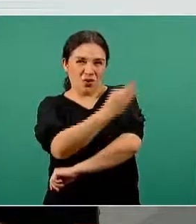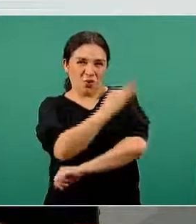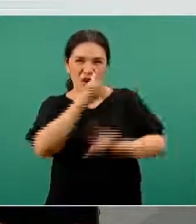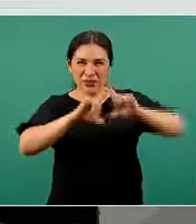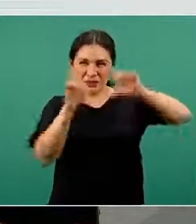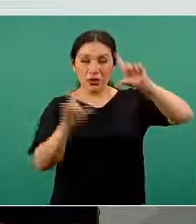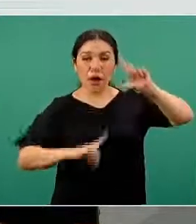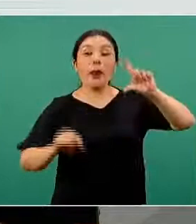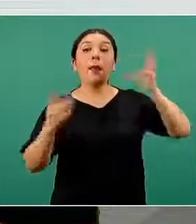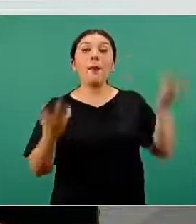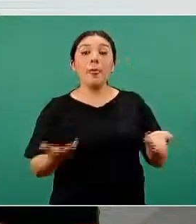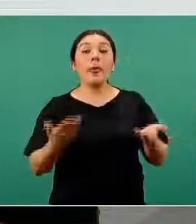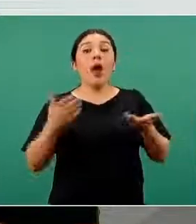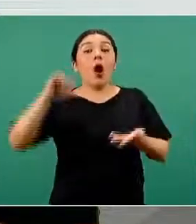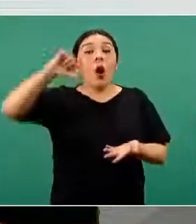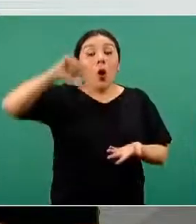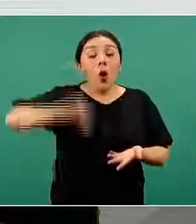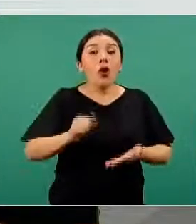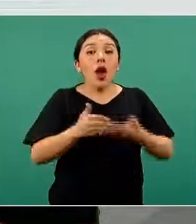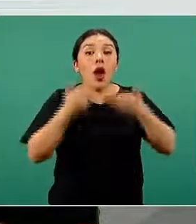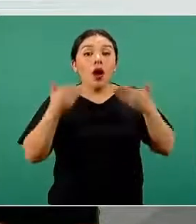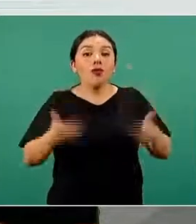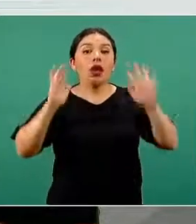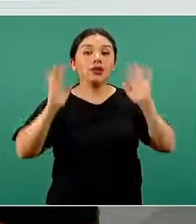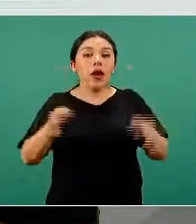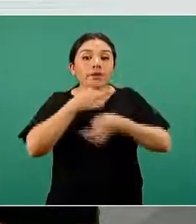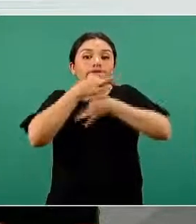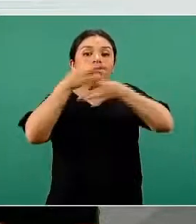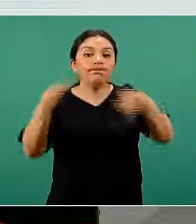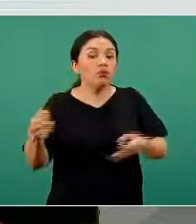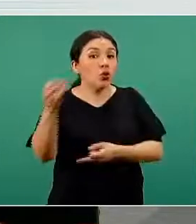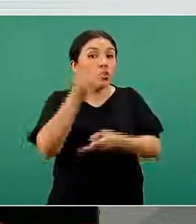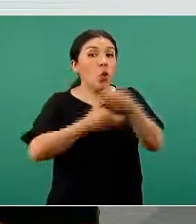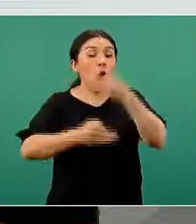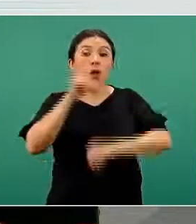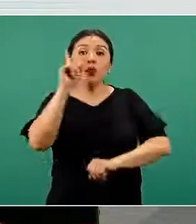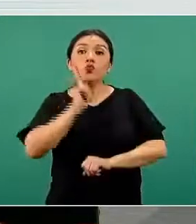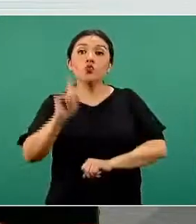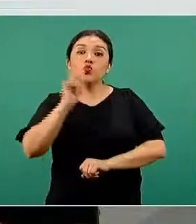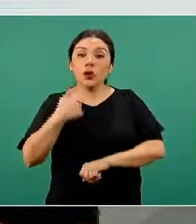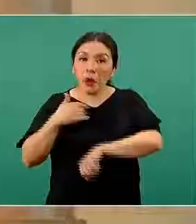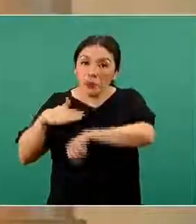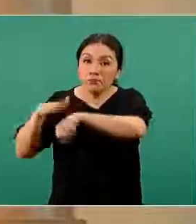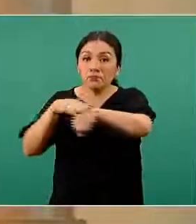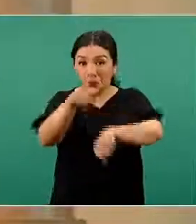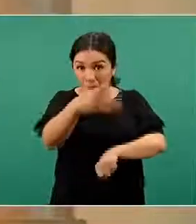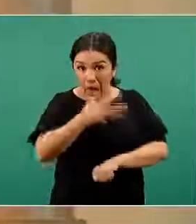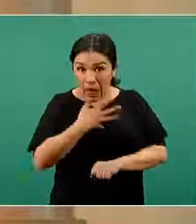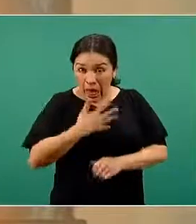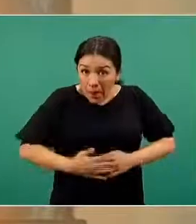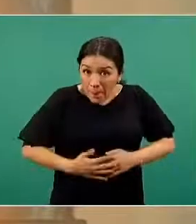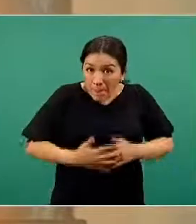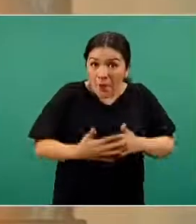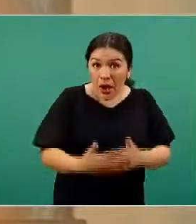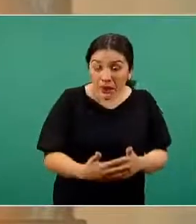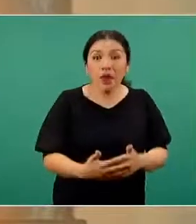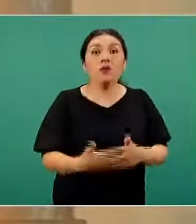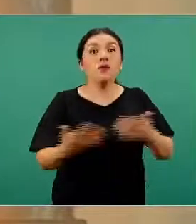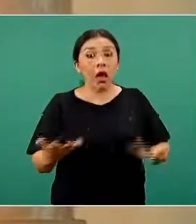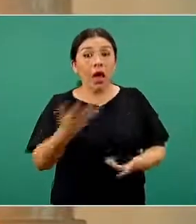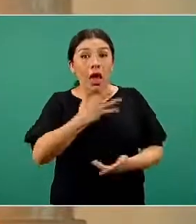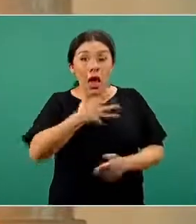Vacunación, y hoy anunciamos a todas las mujeres que están embarazadas y que